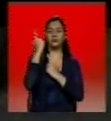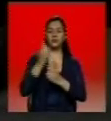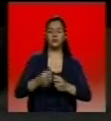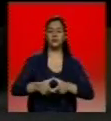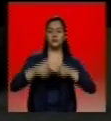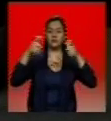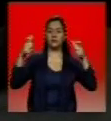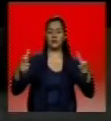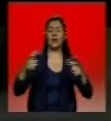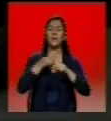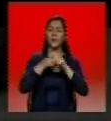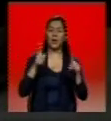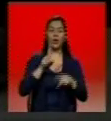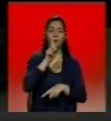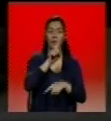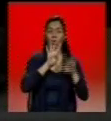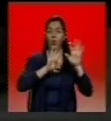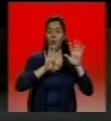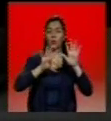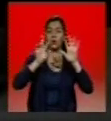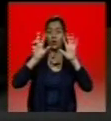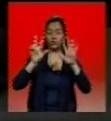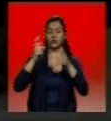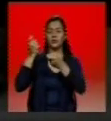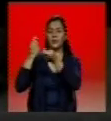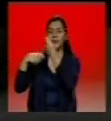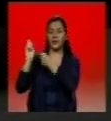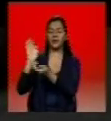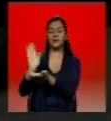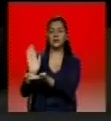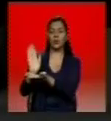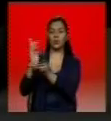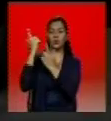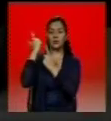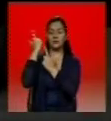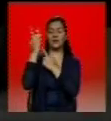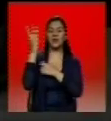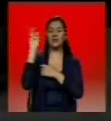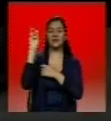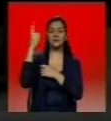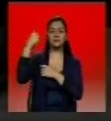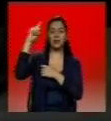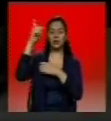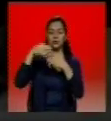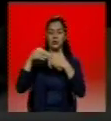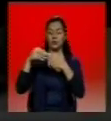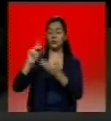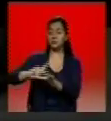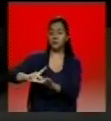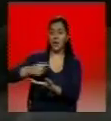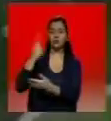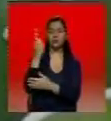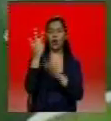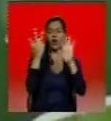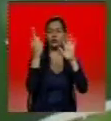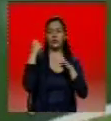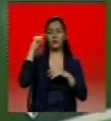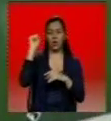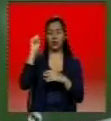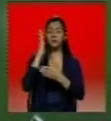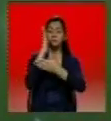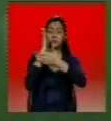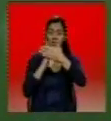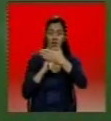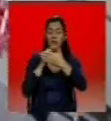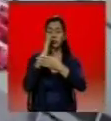en 1998 fueron vendidos al ISFA por 16 millones de dólares, de los que se pagaron solo 8 millones de dólares. La otra mitad fue